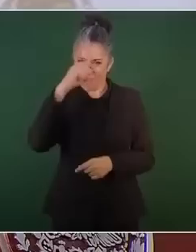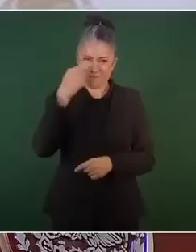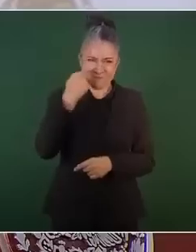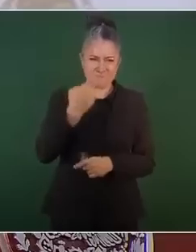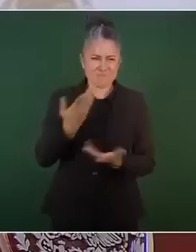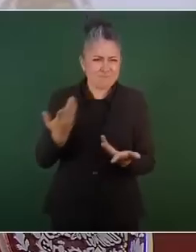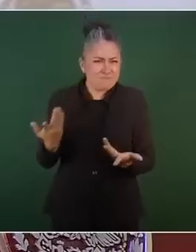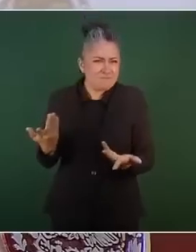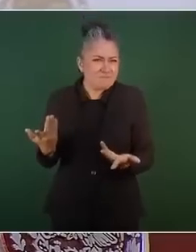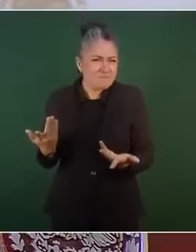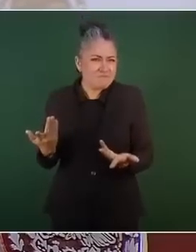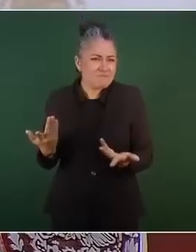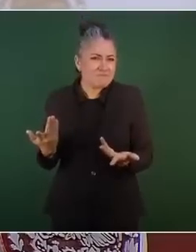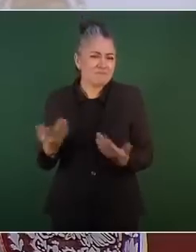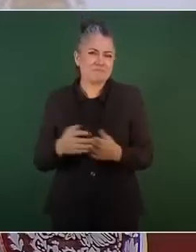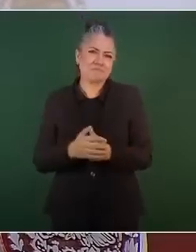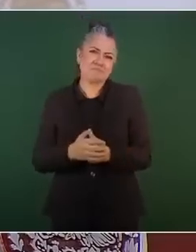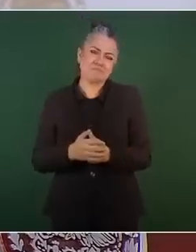porque